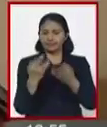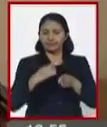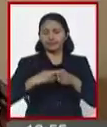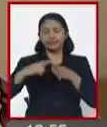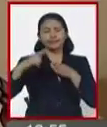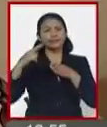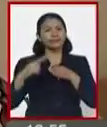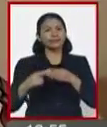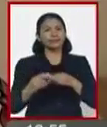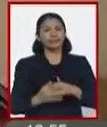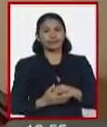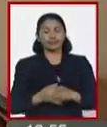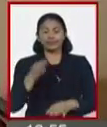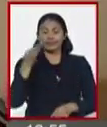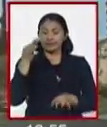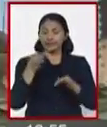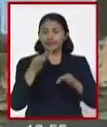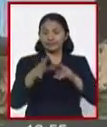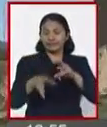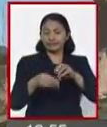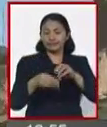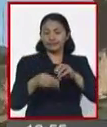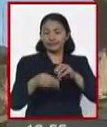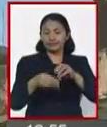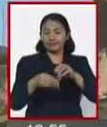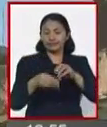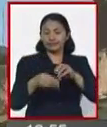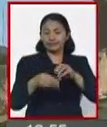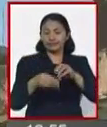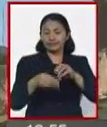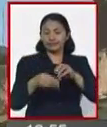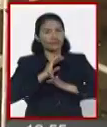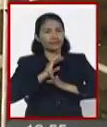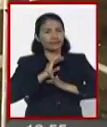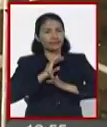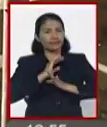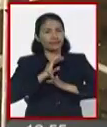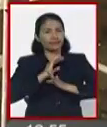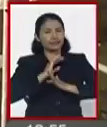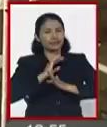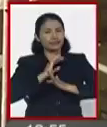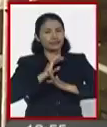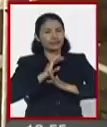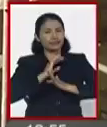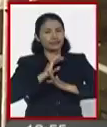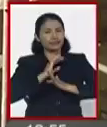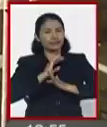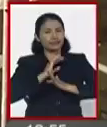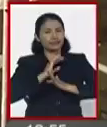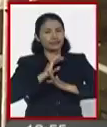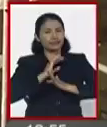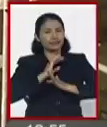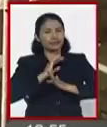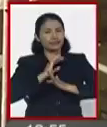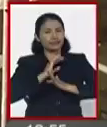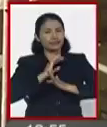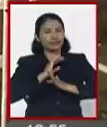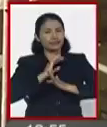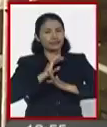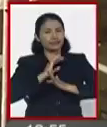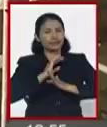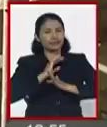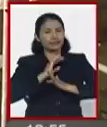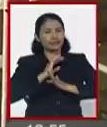los resultados en caso de que el incremento no satisfaga la ansiedad el del sector creo que vamos a empezar con